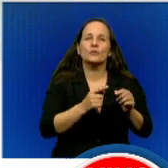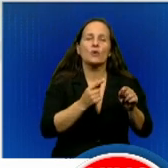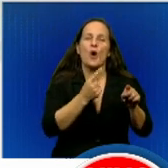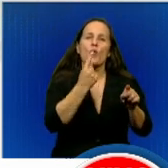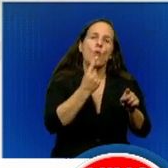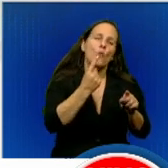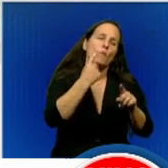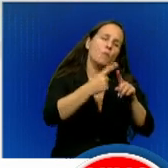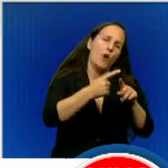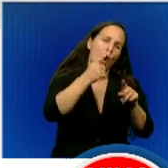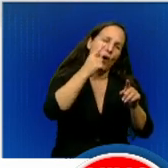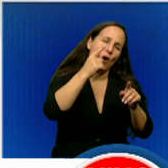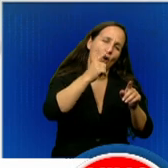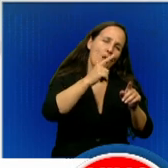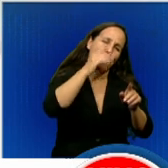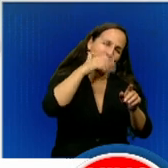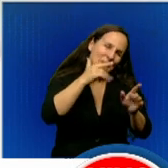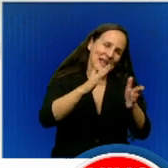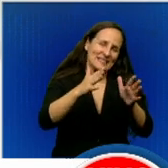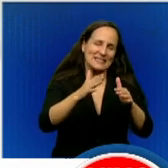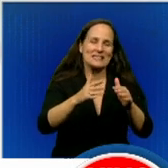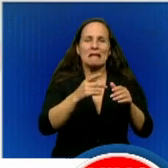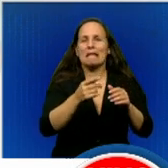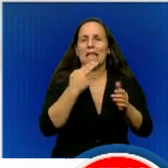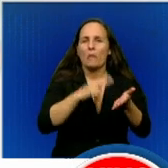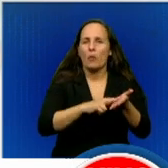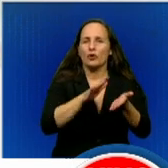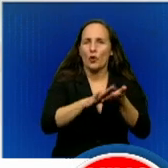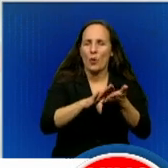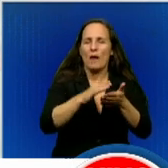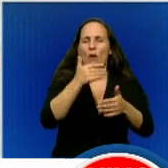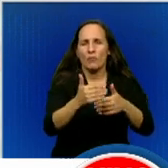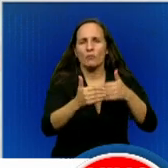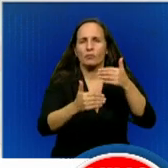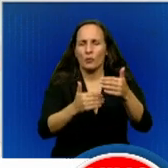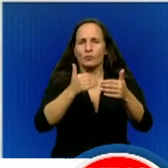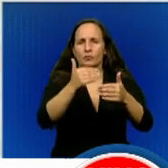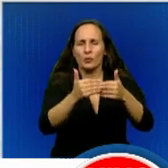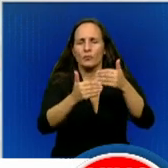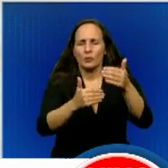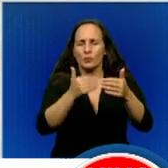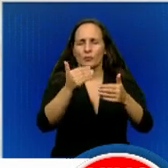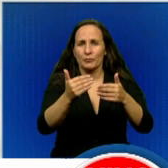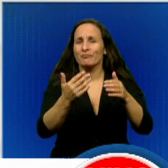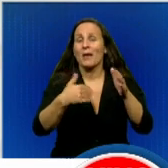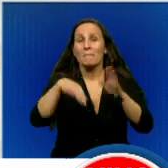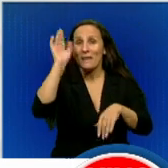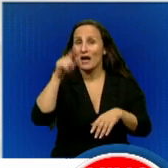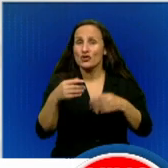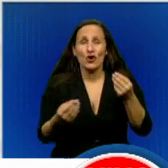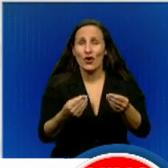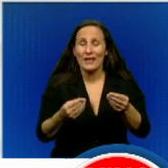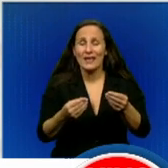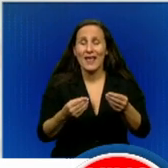mes de aumento de impuestos de creación de nuevos impuestos la mayoría de las veces no suscita